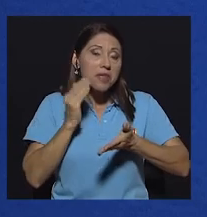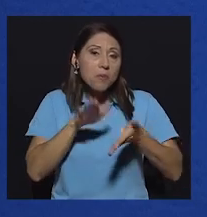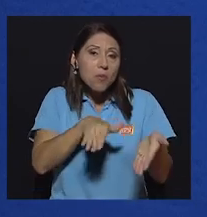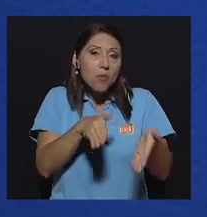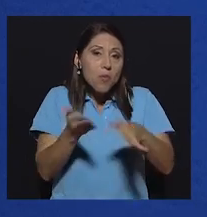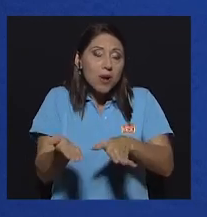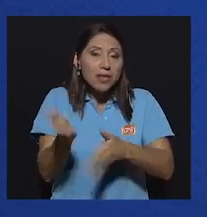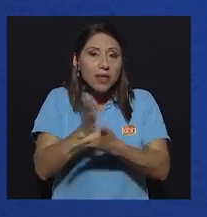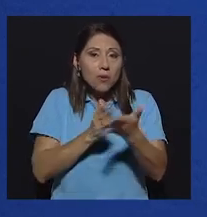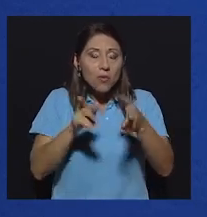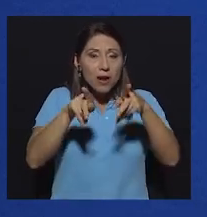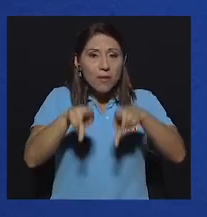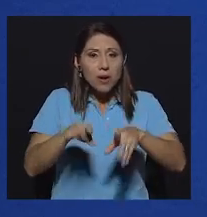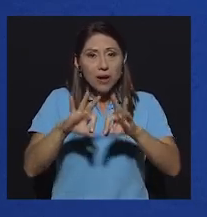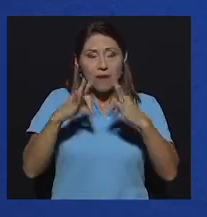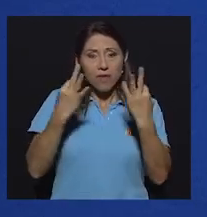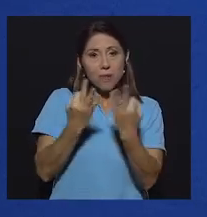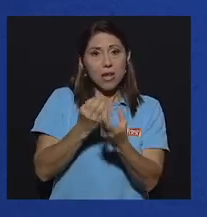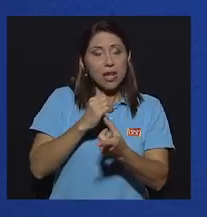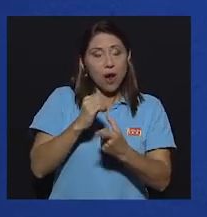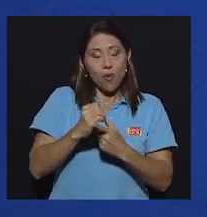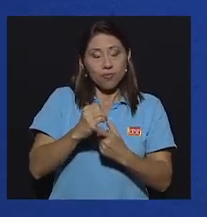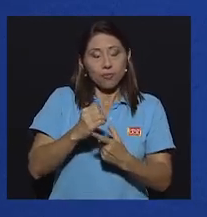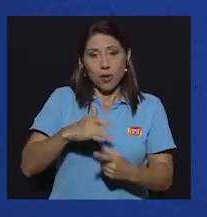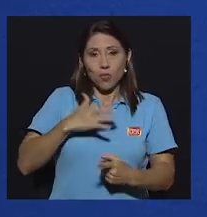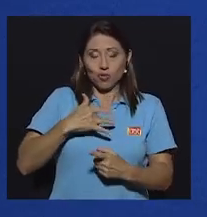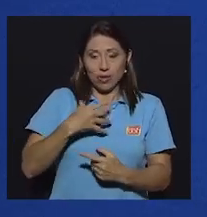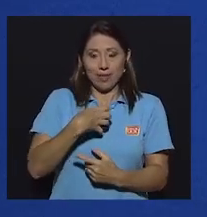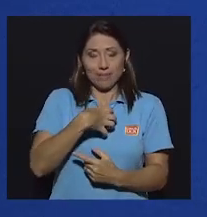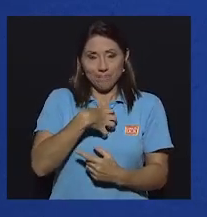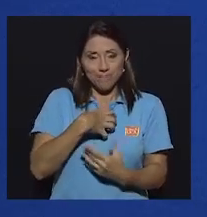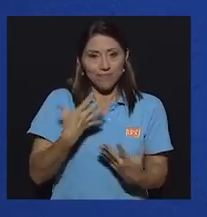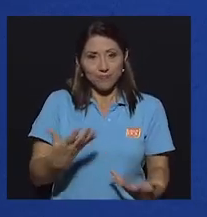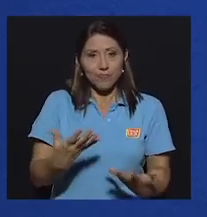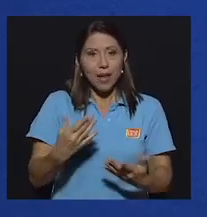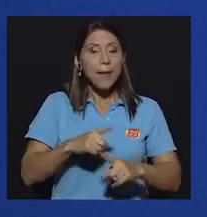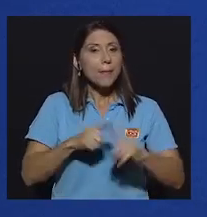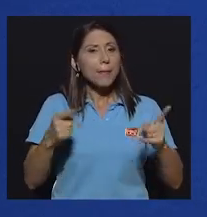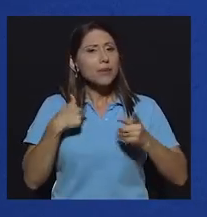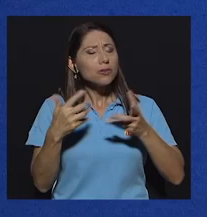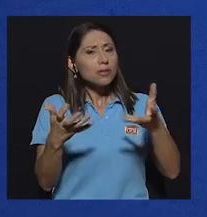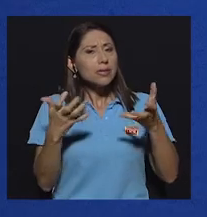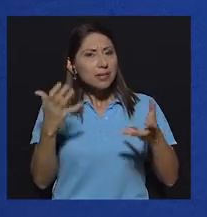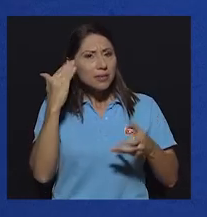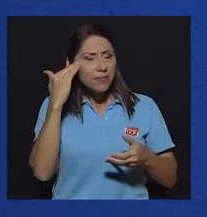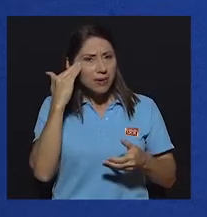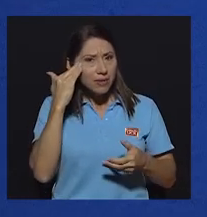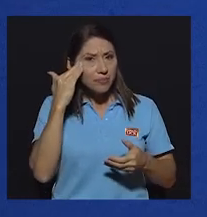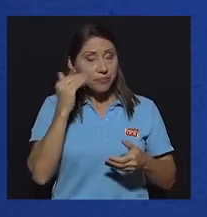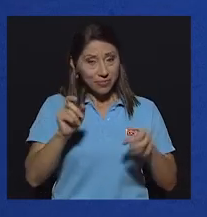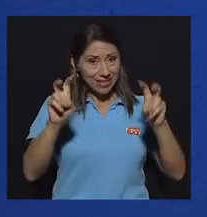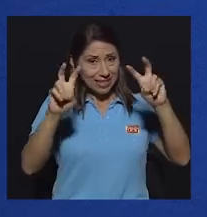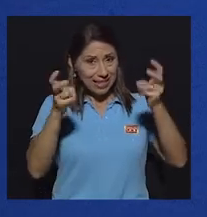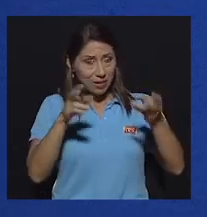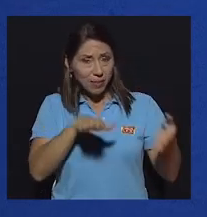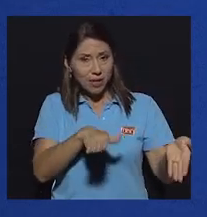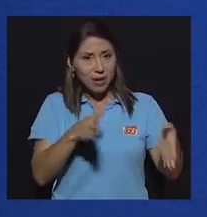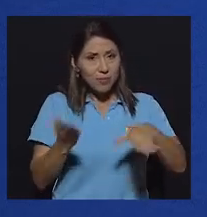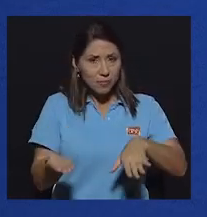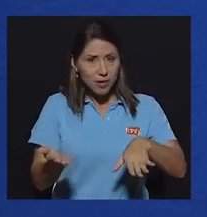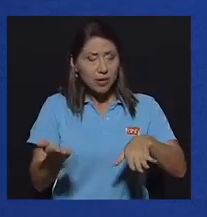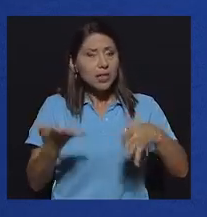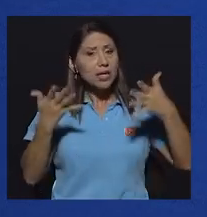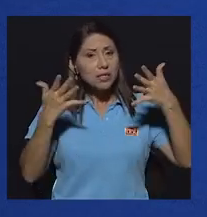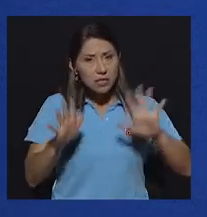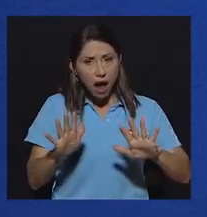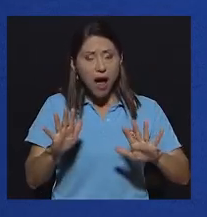carne propia, ¿verdad? Uh-huh. Pero quería saber si ese tema de la muerte ya vos